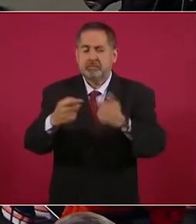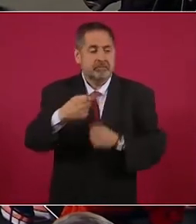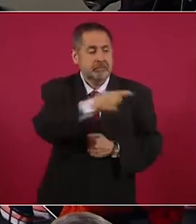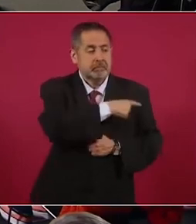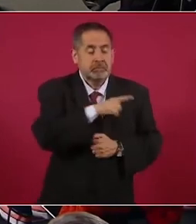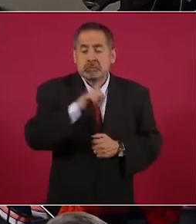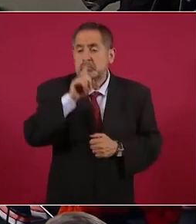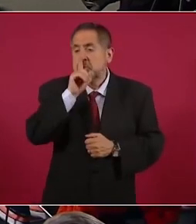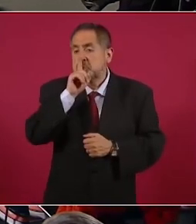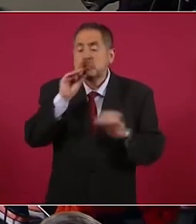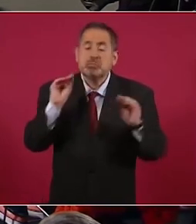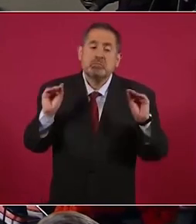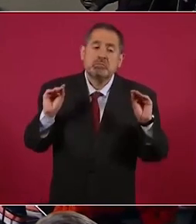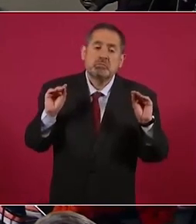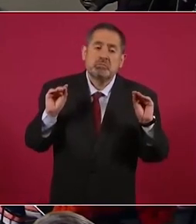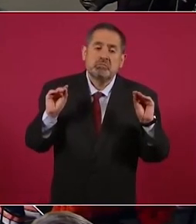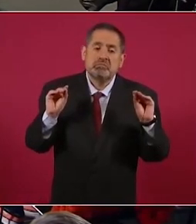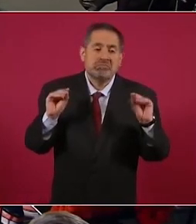nadie